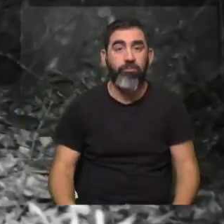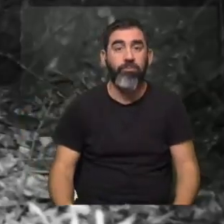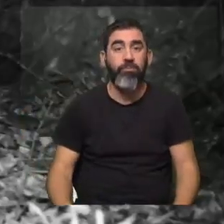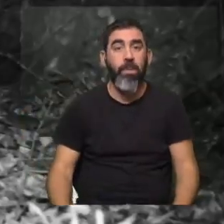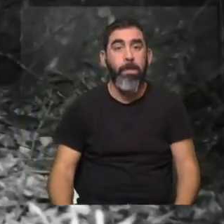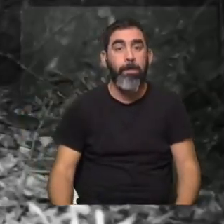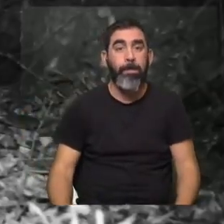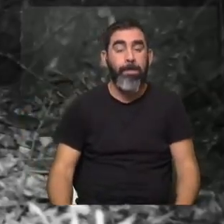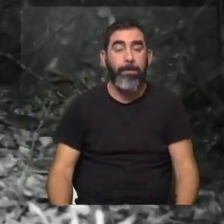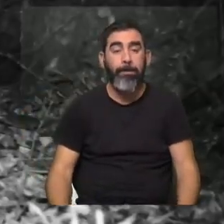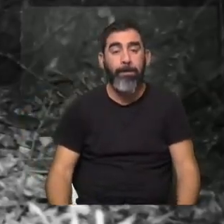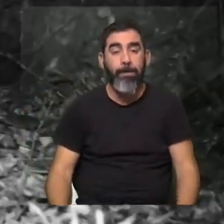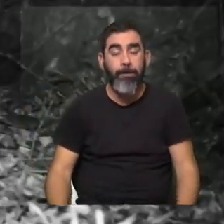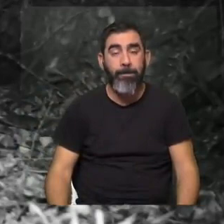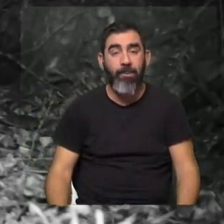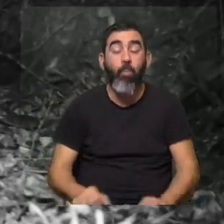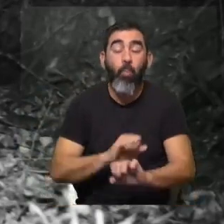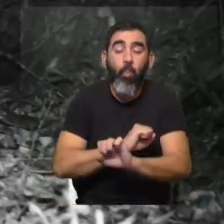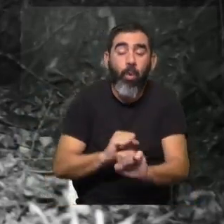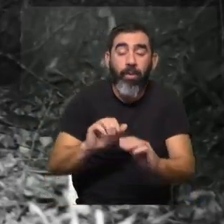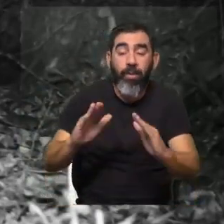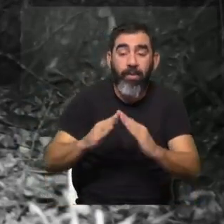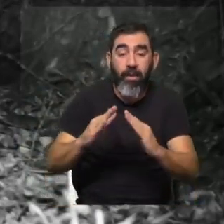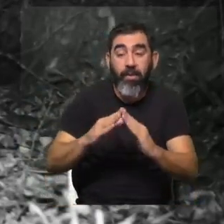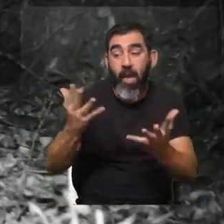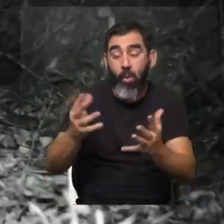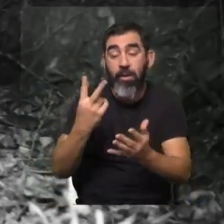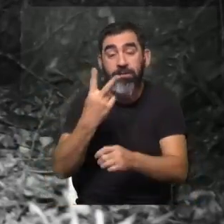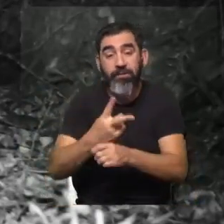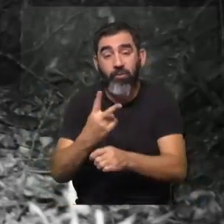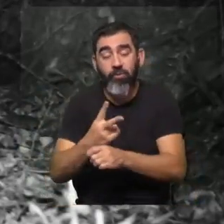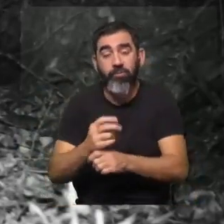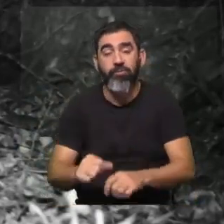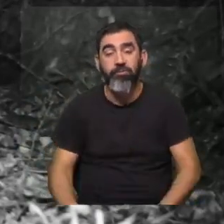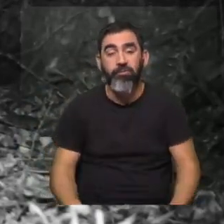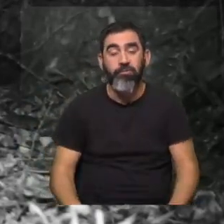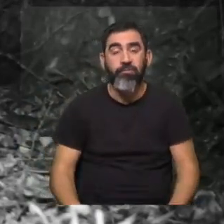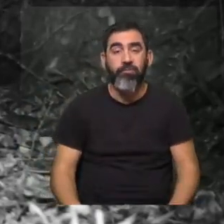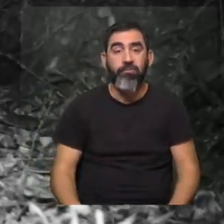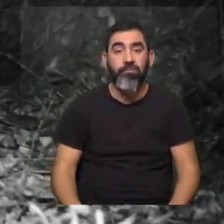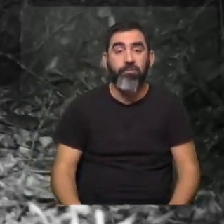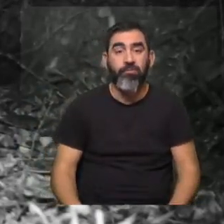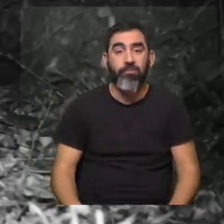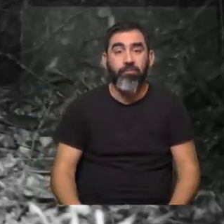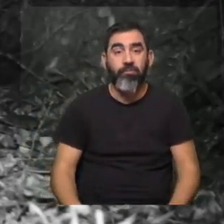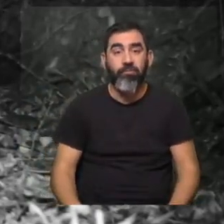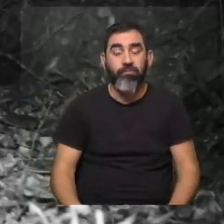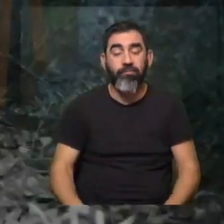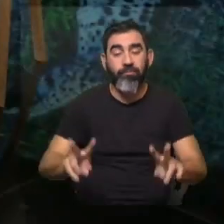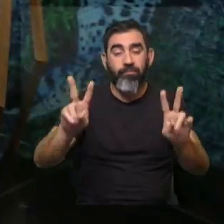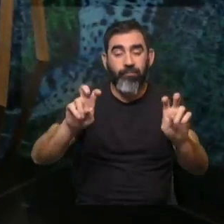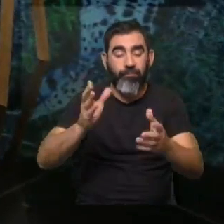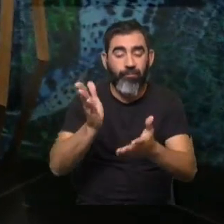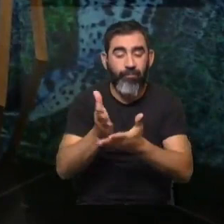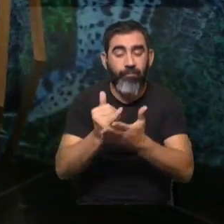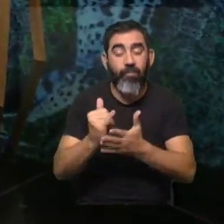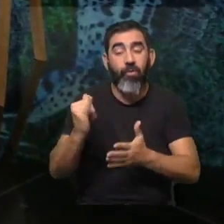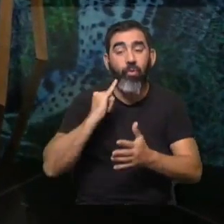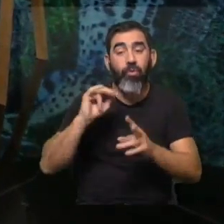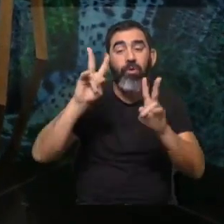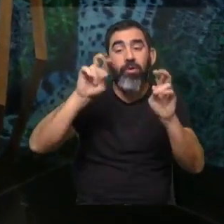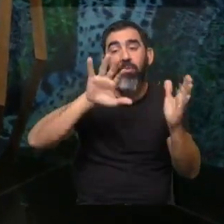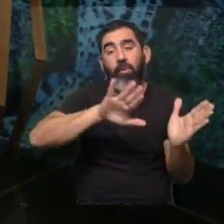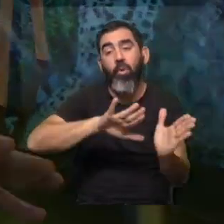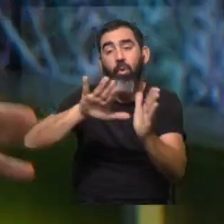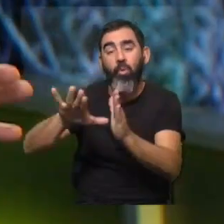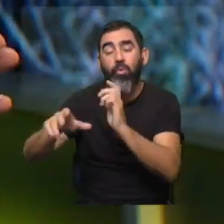sobrevolaba esa idea de que podía ser doméstico, y este otro. Vamos a O dejar sea el que- caso ahora del margay de la carretera del departamento de Colonia y vamos a entrar a la otra parte